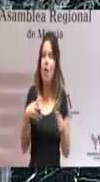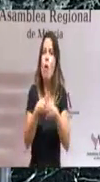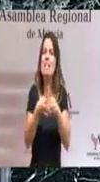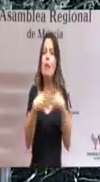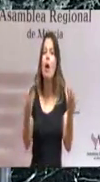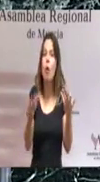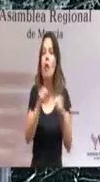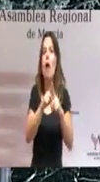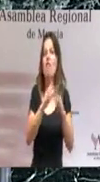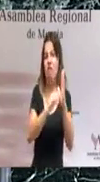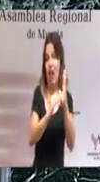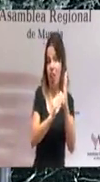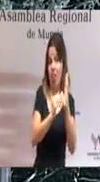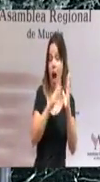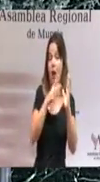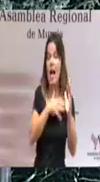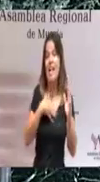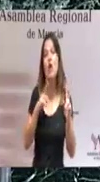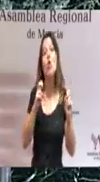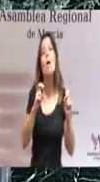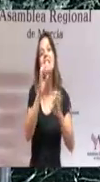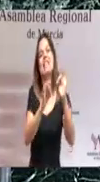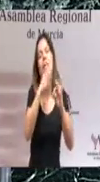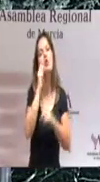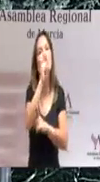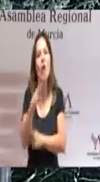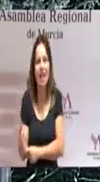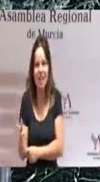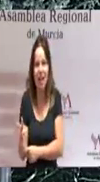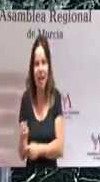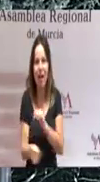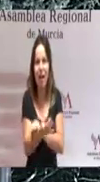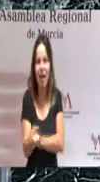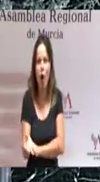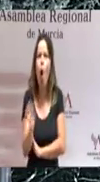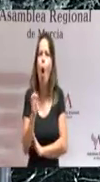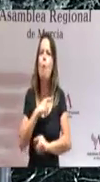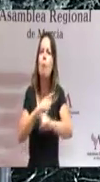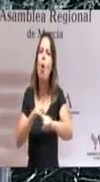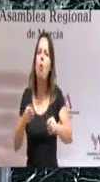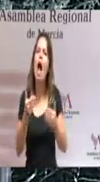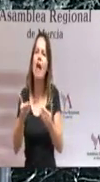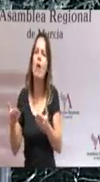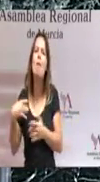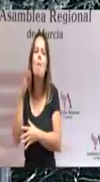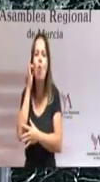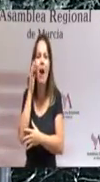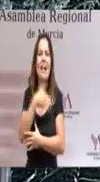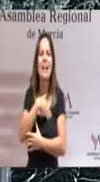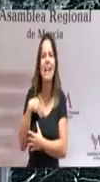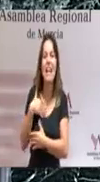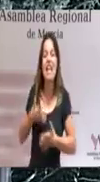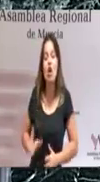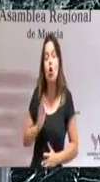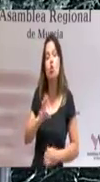es la Comunidad Valenciana, donde ahora quieren crear nuevas tasas a los turistas, donde están prohibiendo la ayuda a las mujeres que quieren que sus